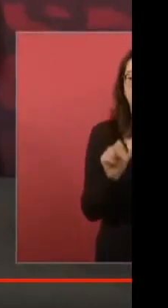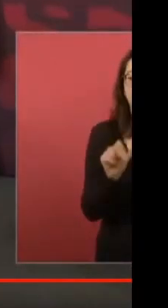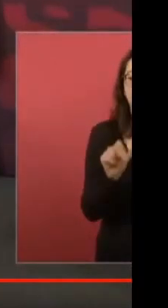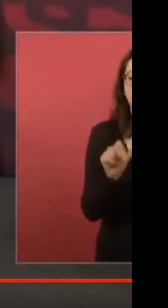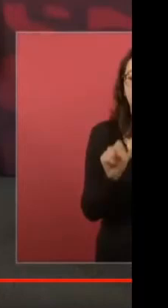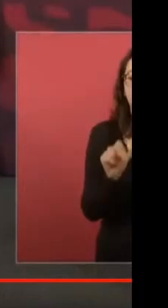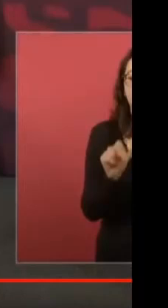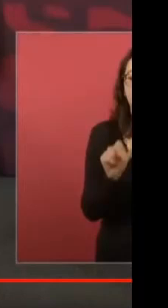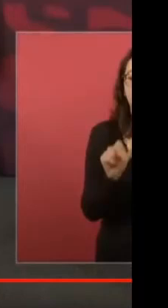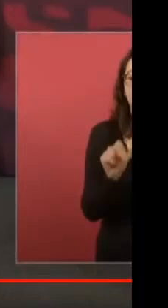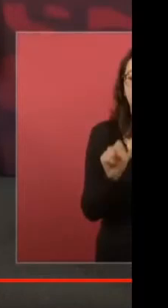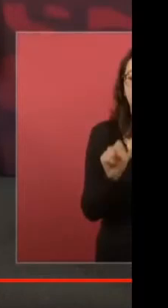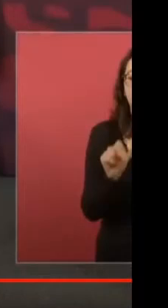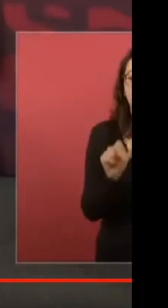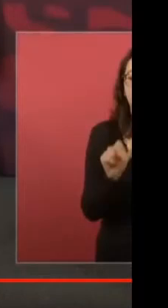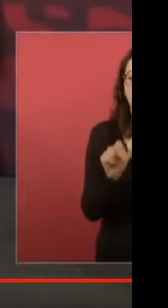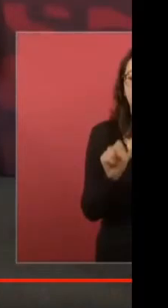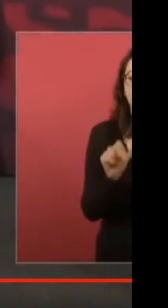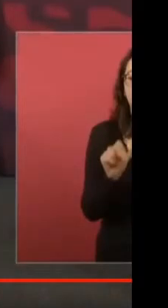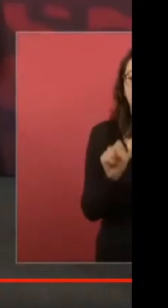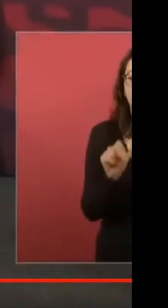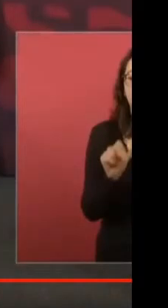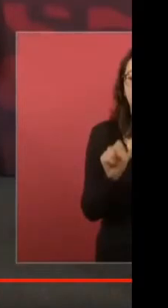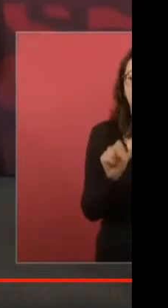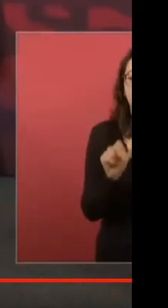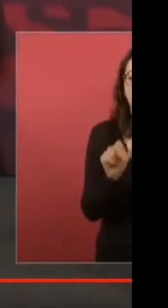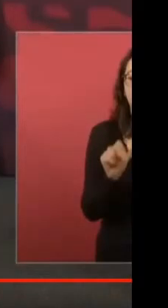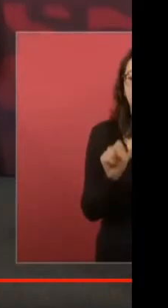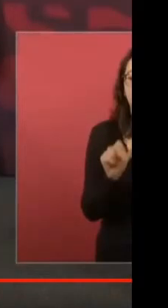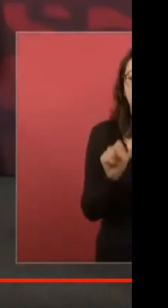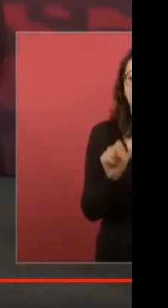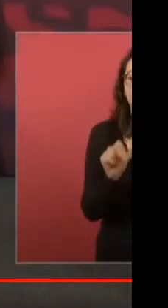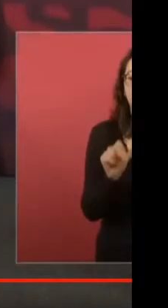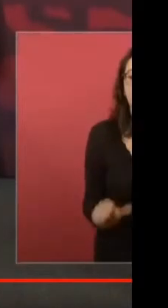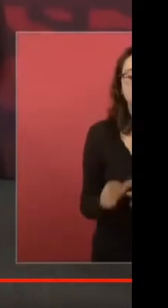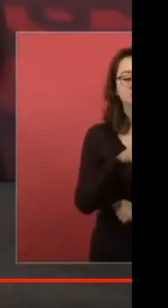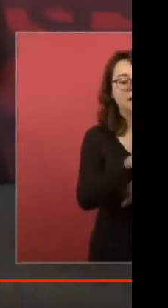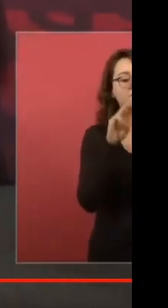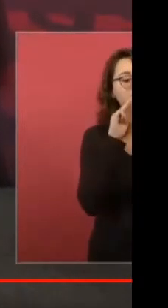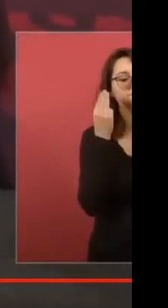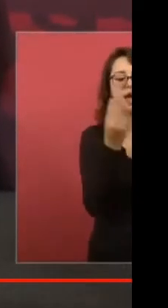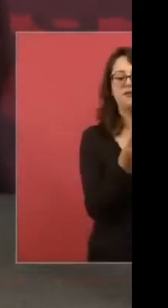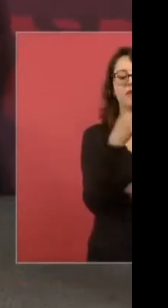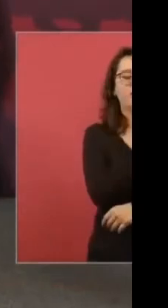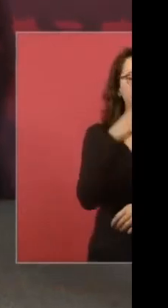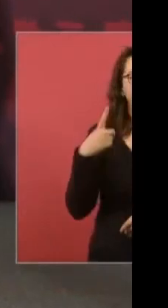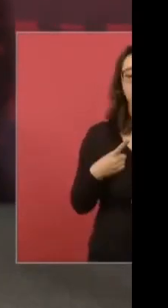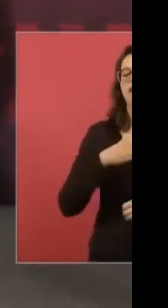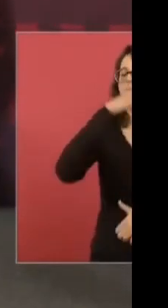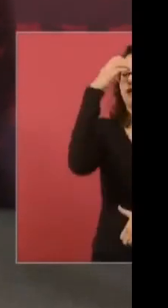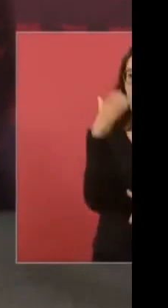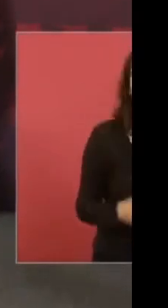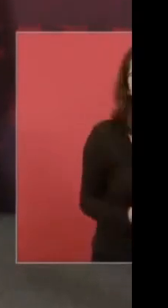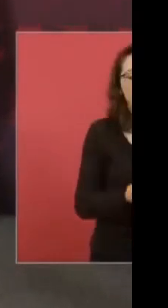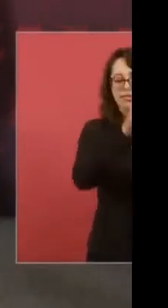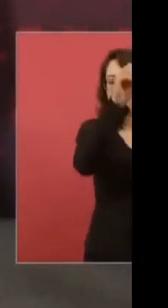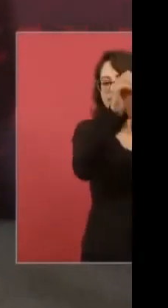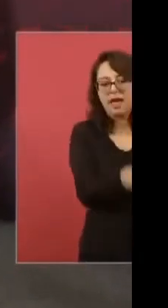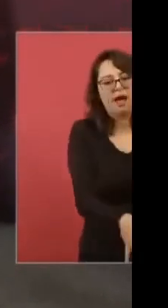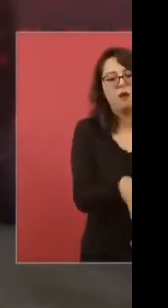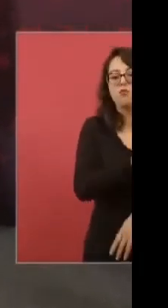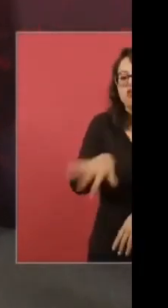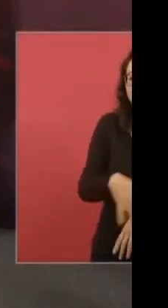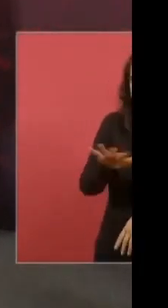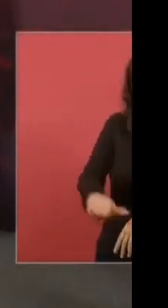los encargados de ir en contra de todo lo que esté lo anti norteamericano por eso ellos